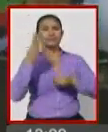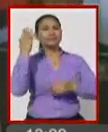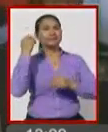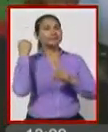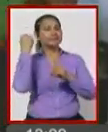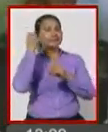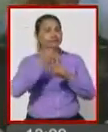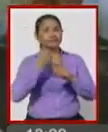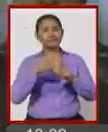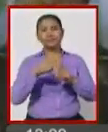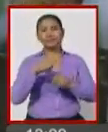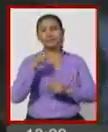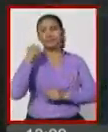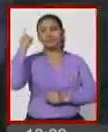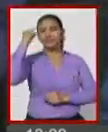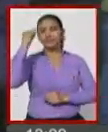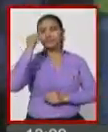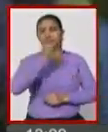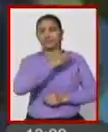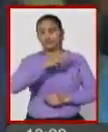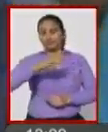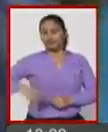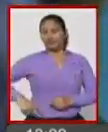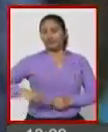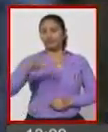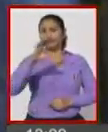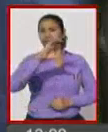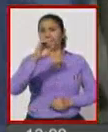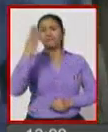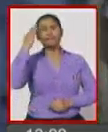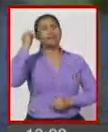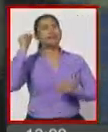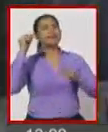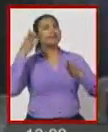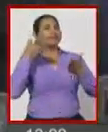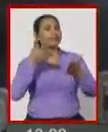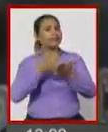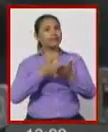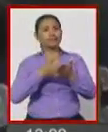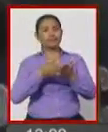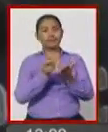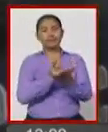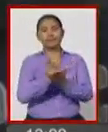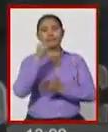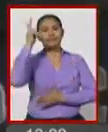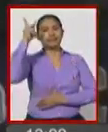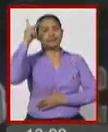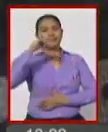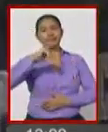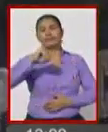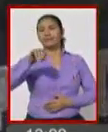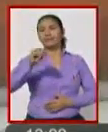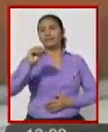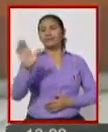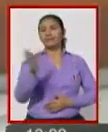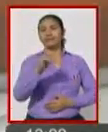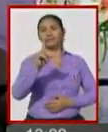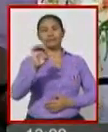el golpe al gobierno municipal de Cochabamba y la violación de los derechos políticos de José María